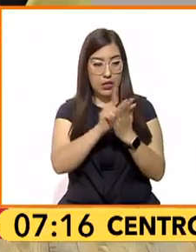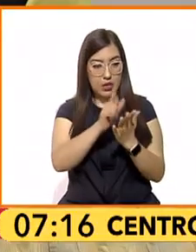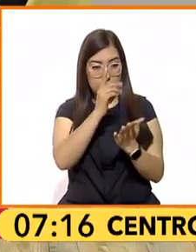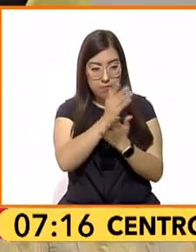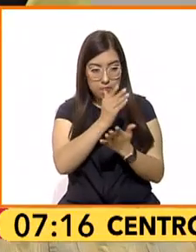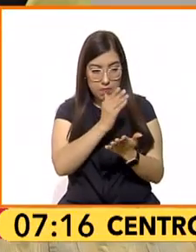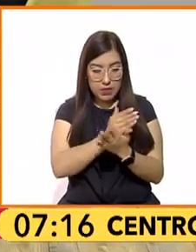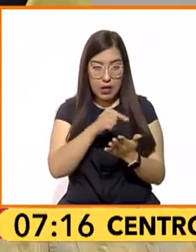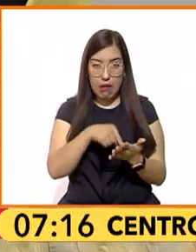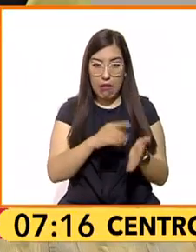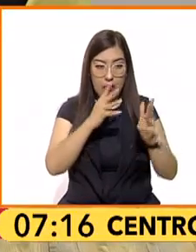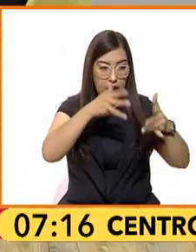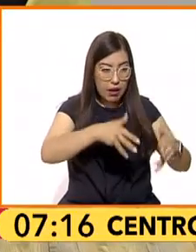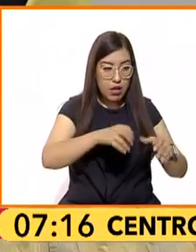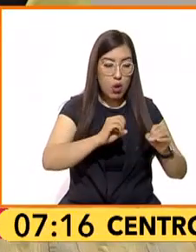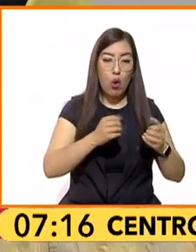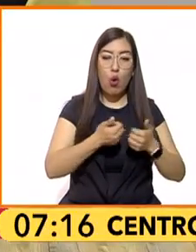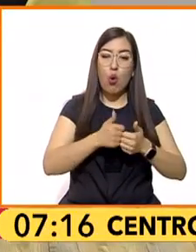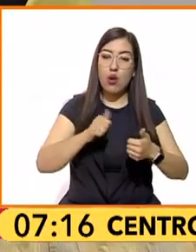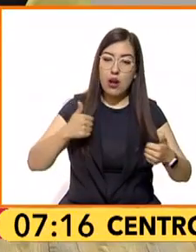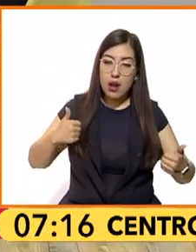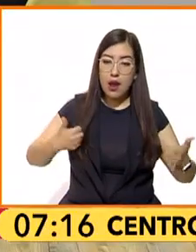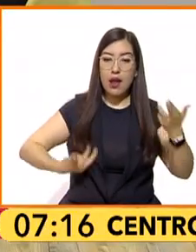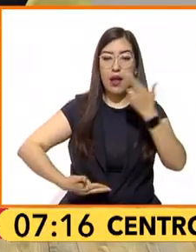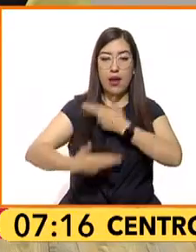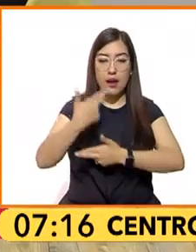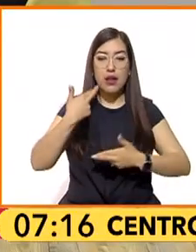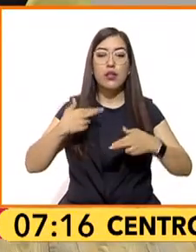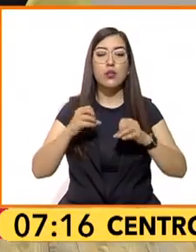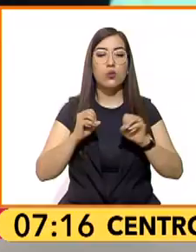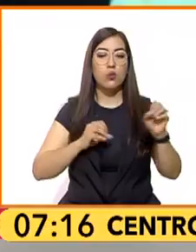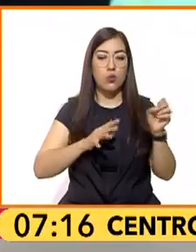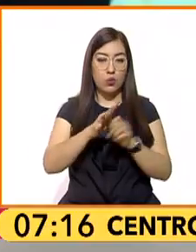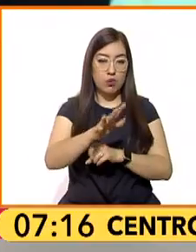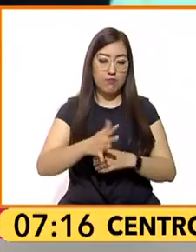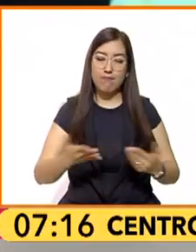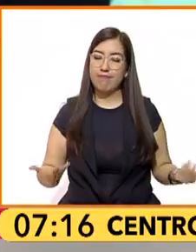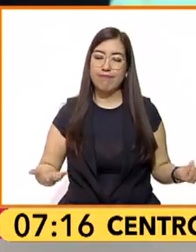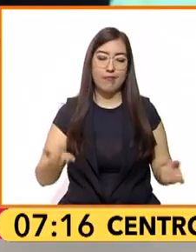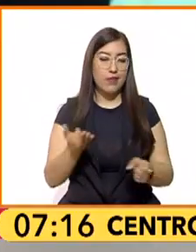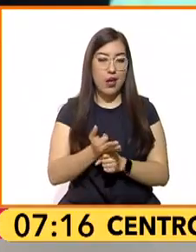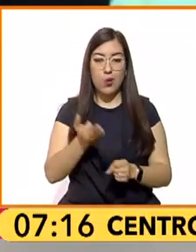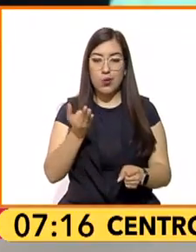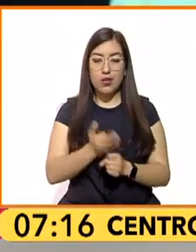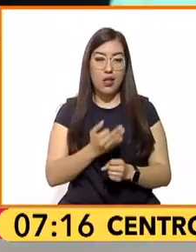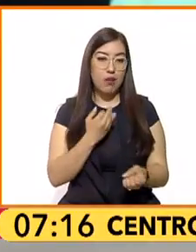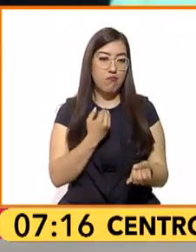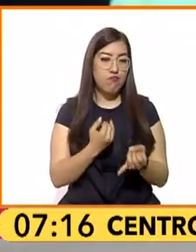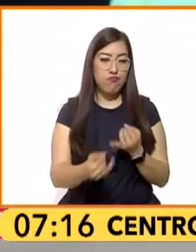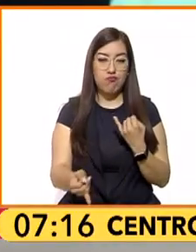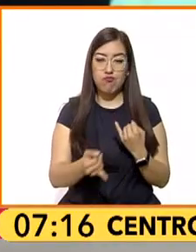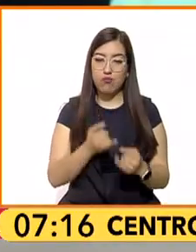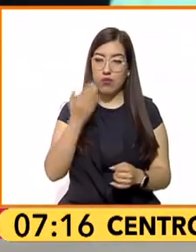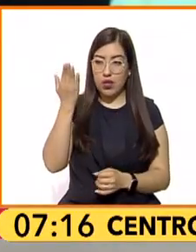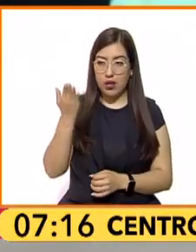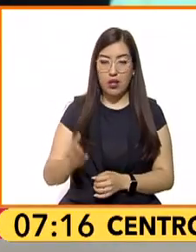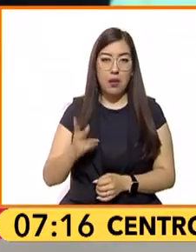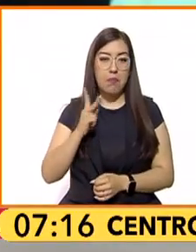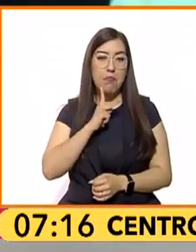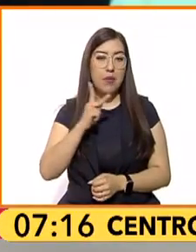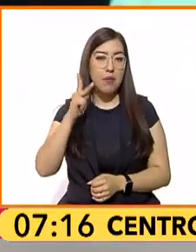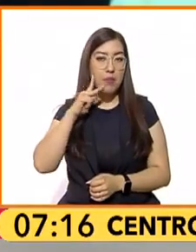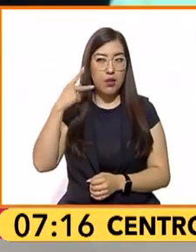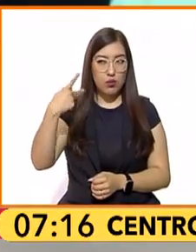Bernardo, se da marcha atrás. ¿Qué es lo que puede pasar? Hay incertidumbre, ¿no? La salud del Papa lo que ha mostrado o ha planteado es